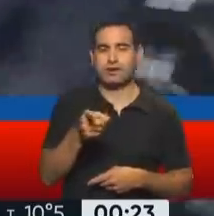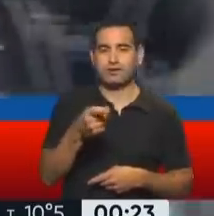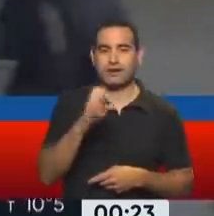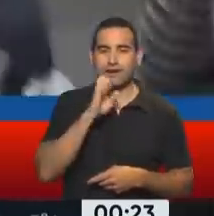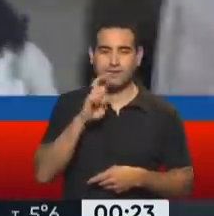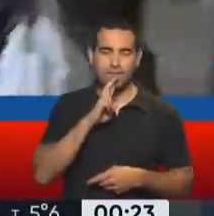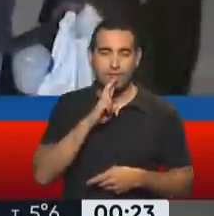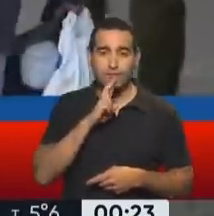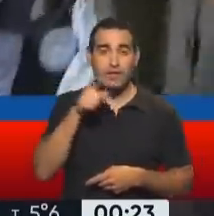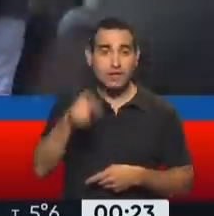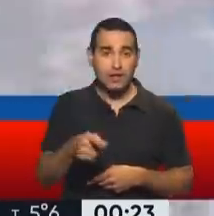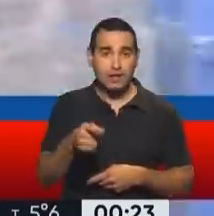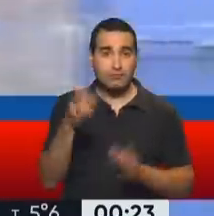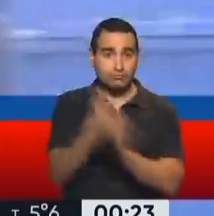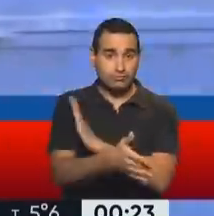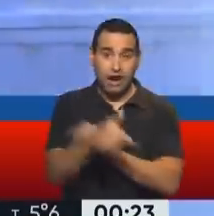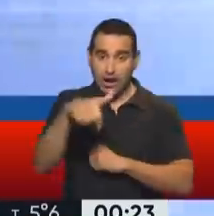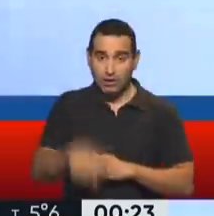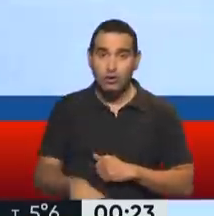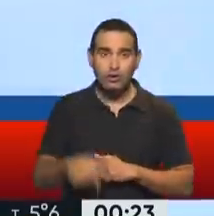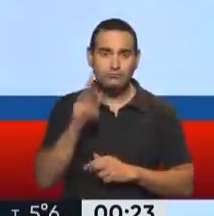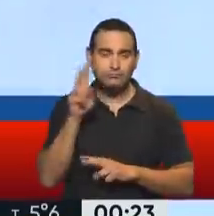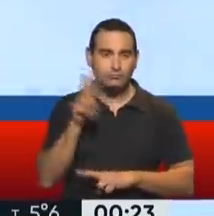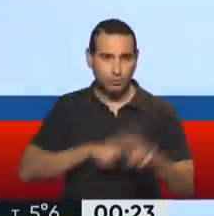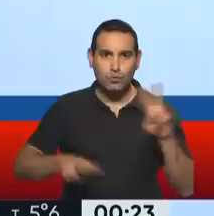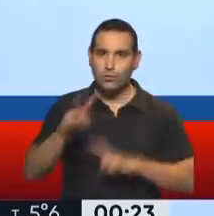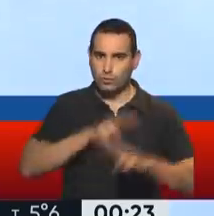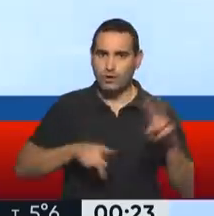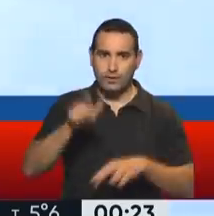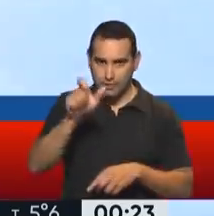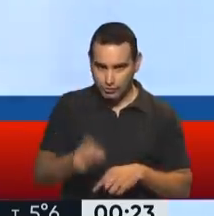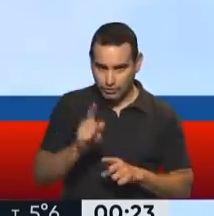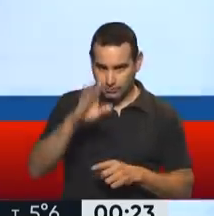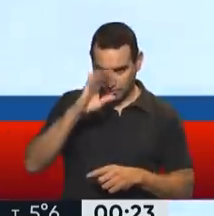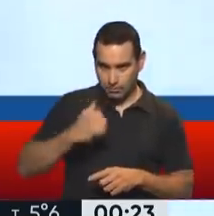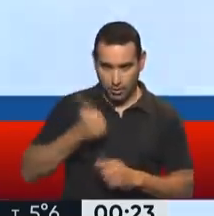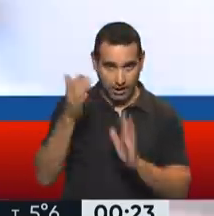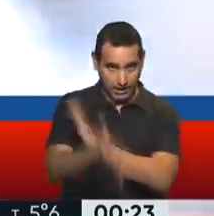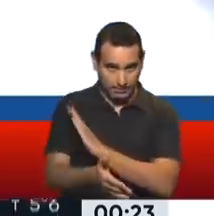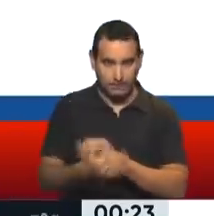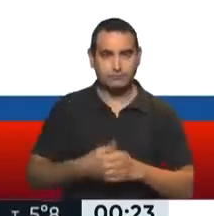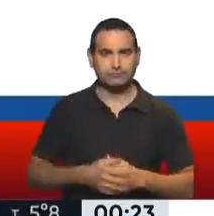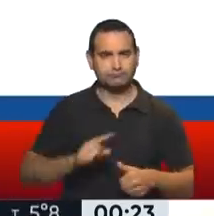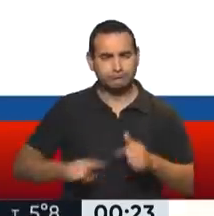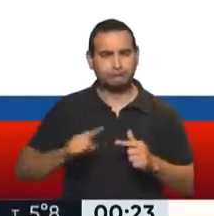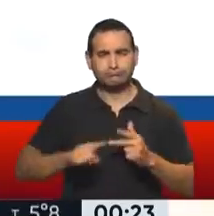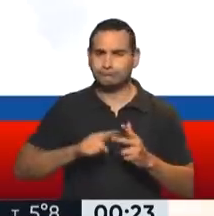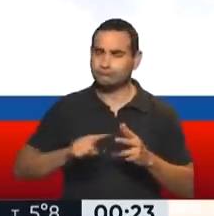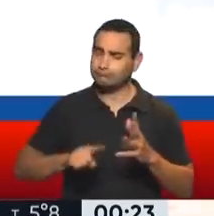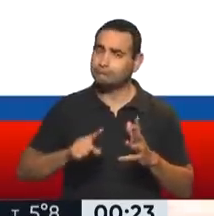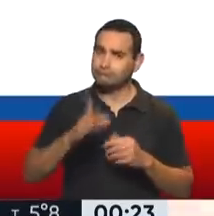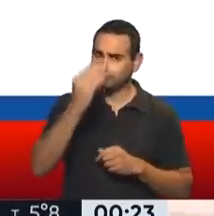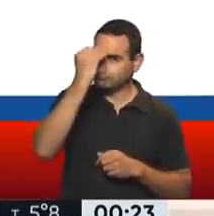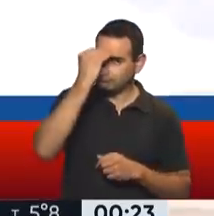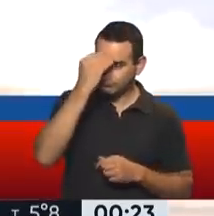2019, y se fugó en el día de hoy, está siendo también buscado por la policía boliviana. Digo, varios elementos para tener en cuenta,